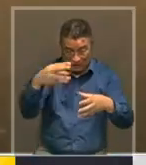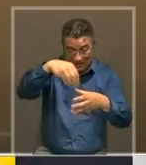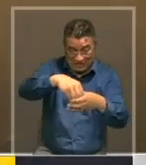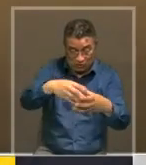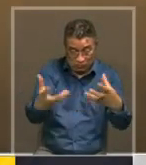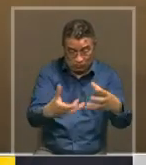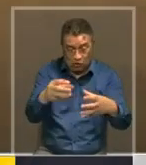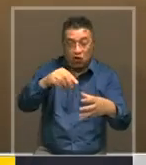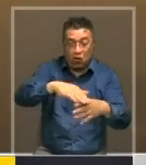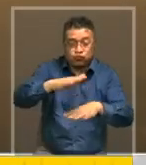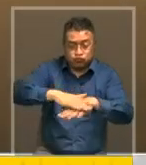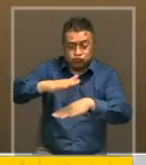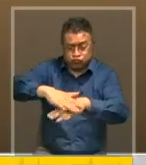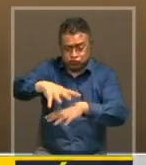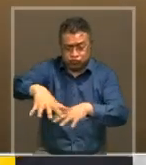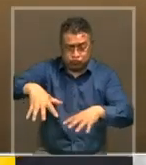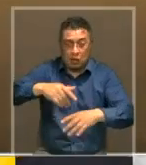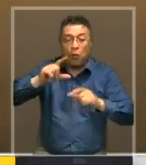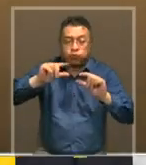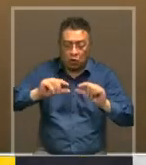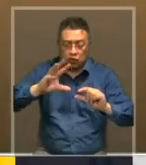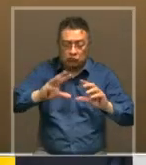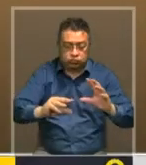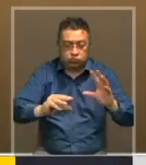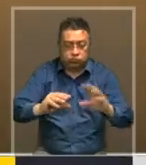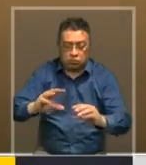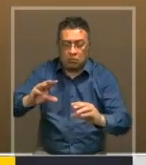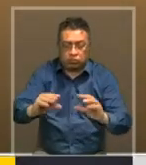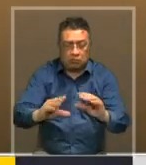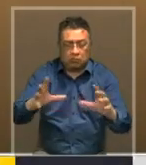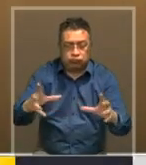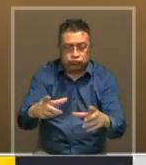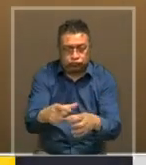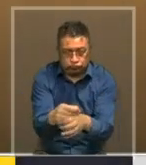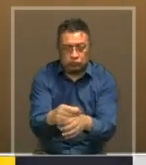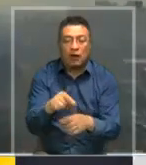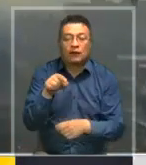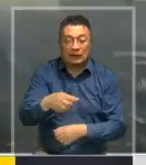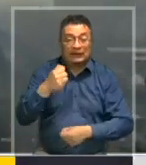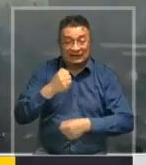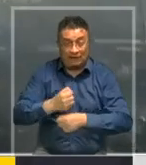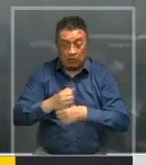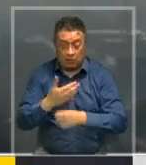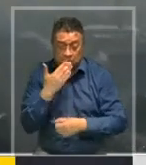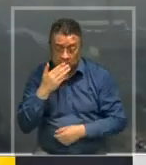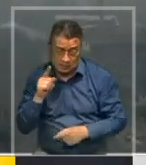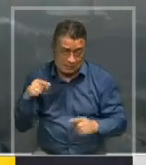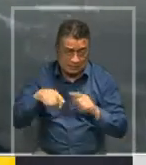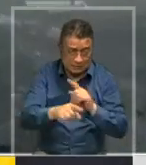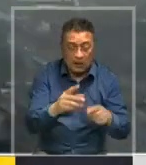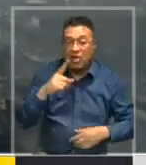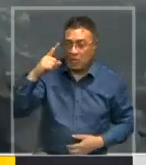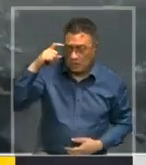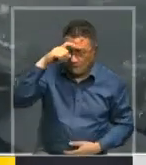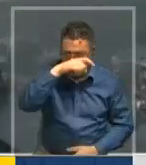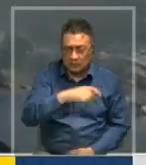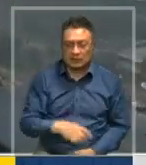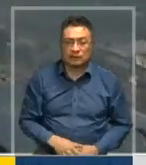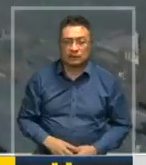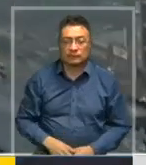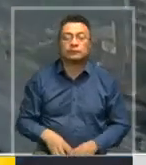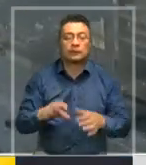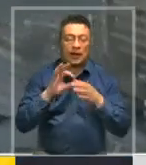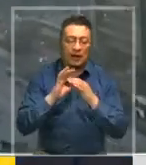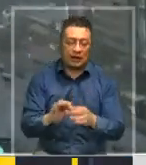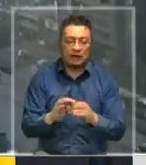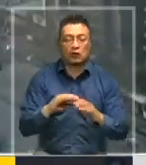y que teníamos que ir de a poco extinguiéndolo. Perfecto. El trabajo ahí de los brigadistas ha sido súper complejo. Perfecto, director. Muchas gracias por ese completísimo informe.